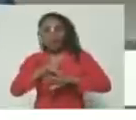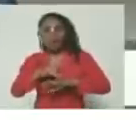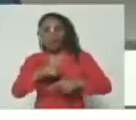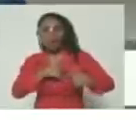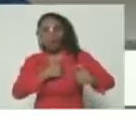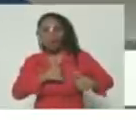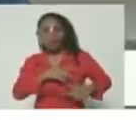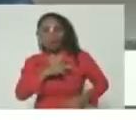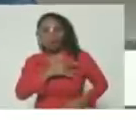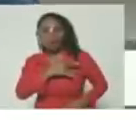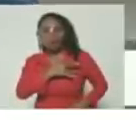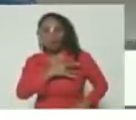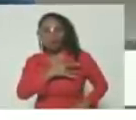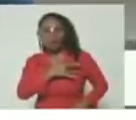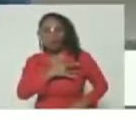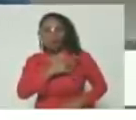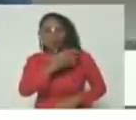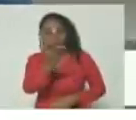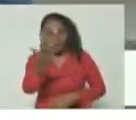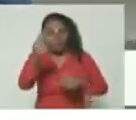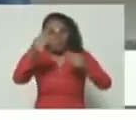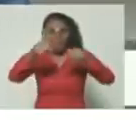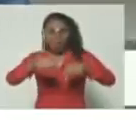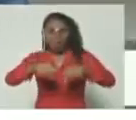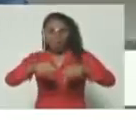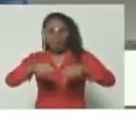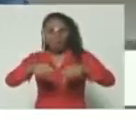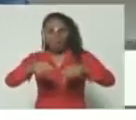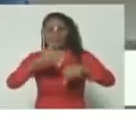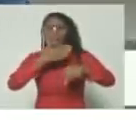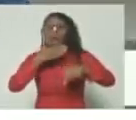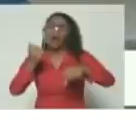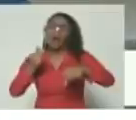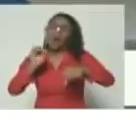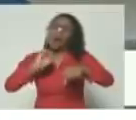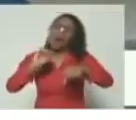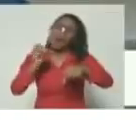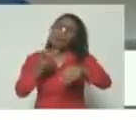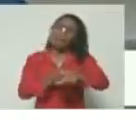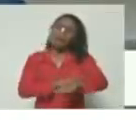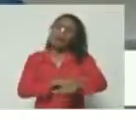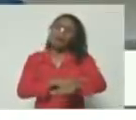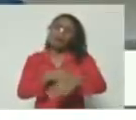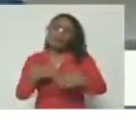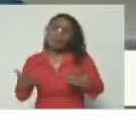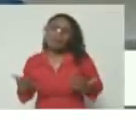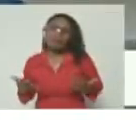varios, ¿ustedes hoy están mejor o peor?